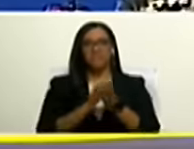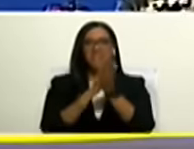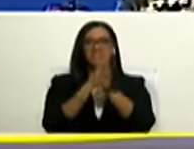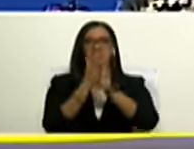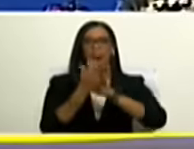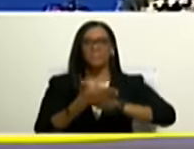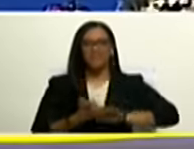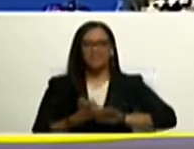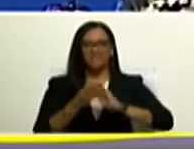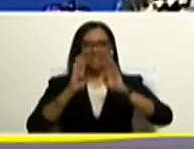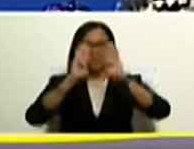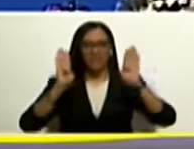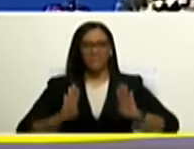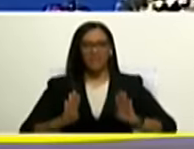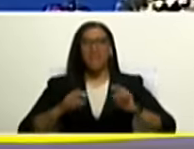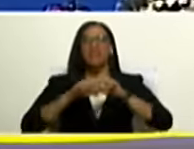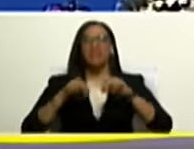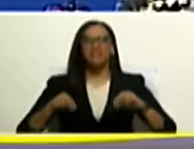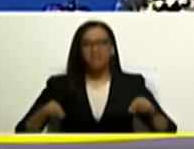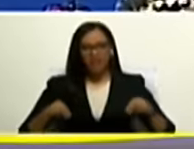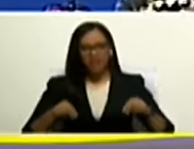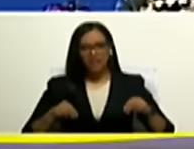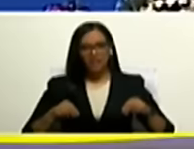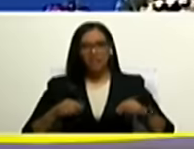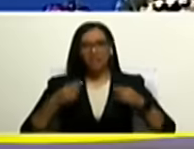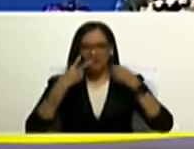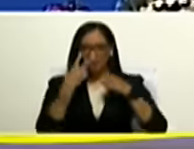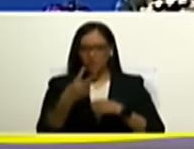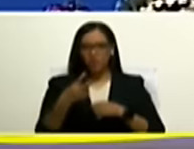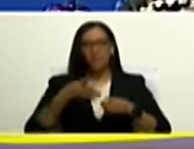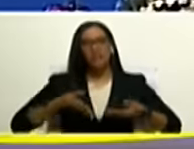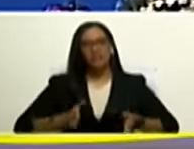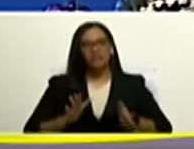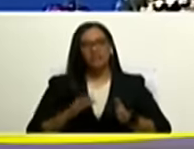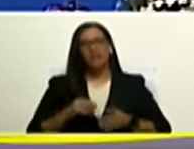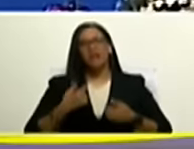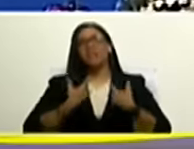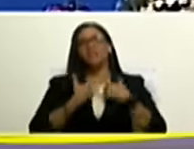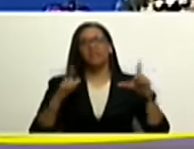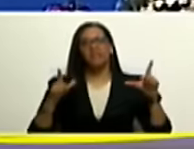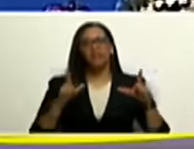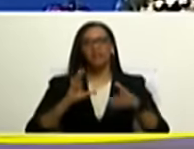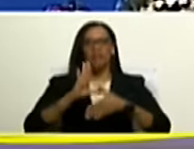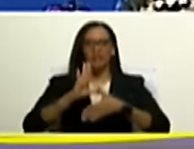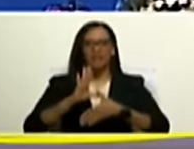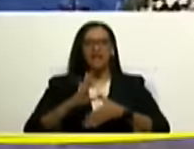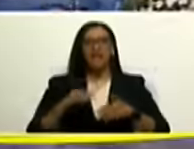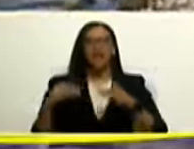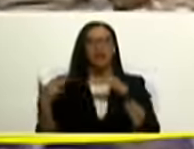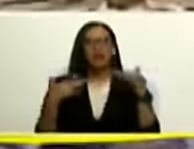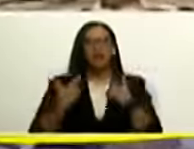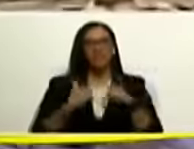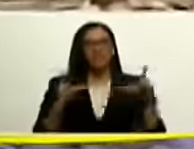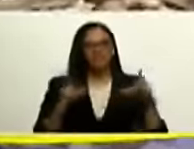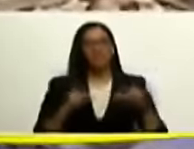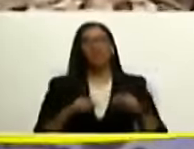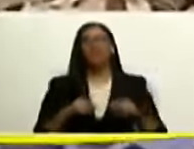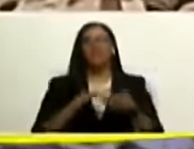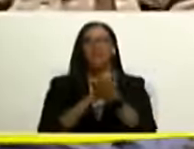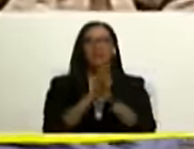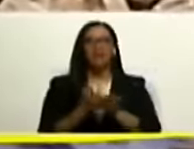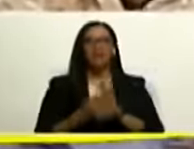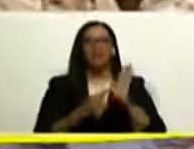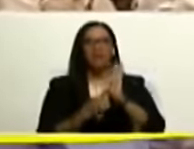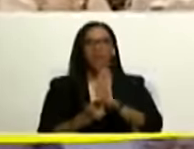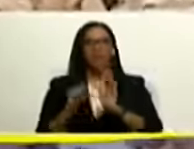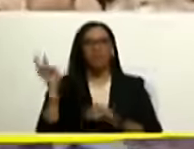desaparecer del mapa la tierra que vio nacer al libertador de América, a los ejércitos libertadores, y acabar con el ejemplo